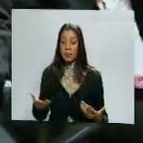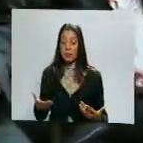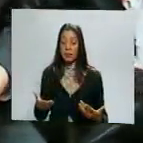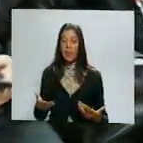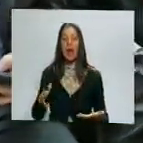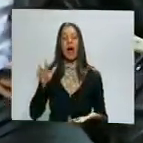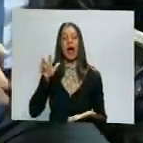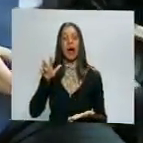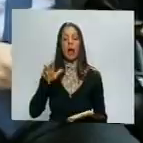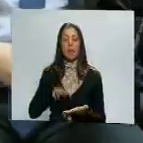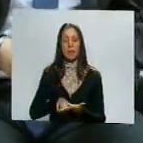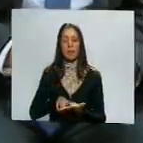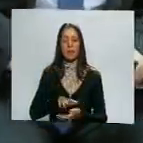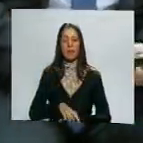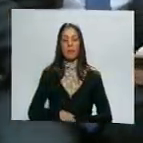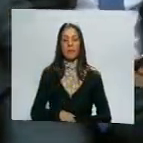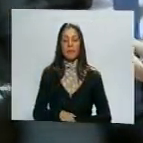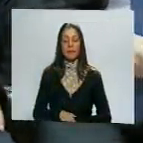Aprobado.